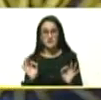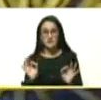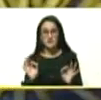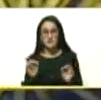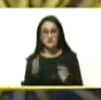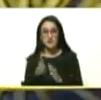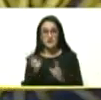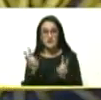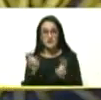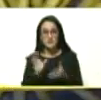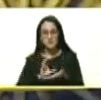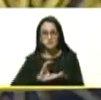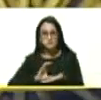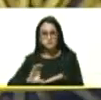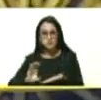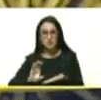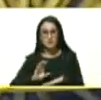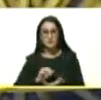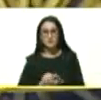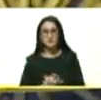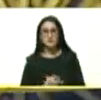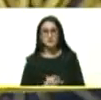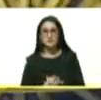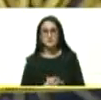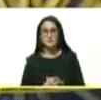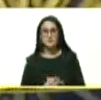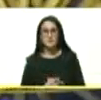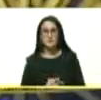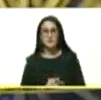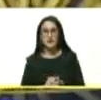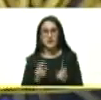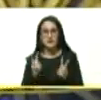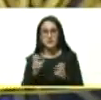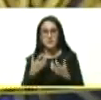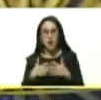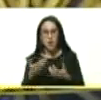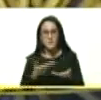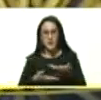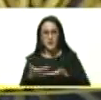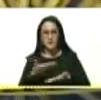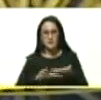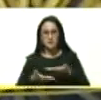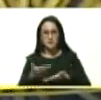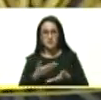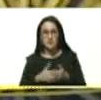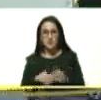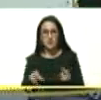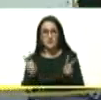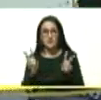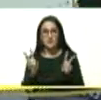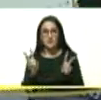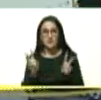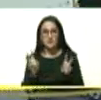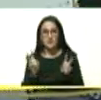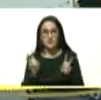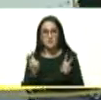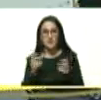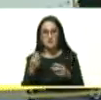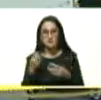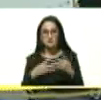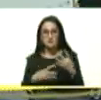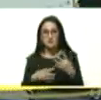vista de financiamiento, desde el punto de vista de comercio, desde el punto de vista de garantías,